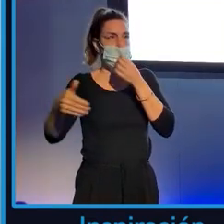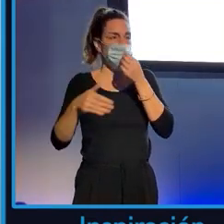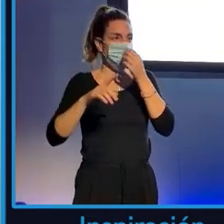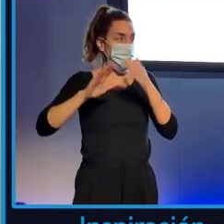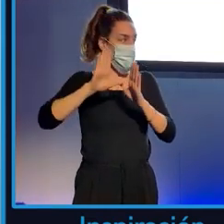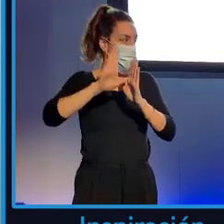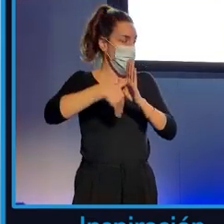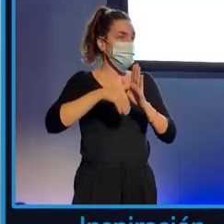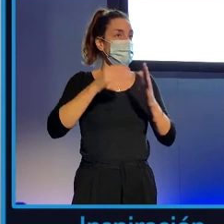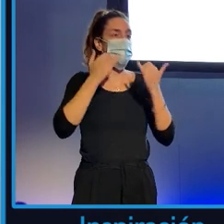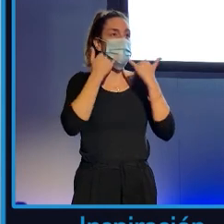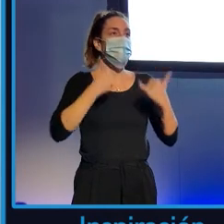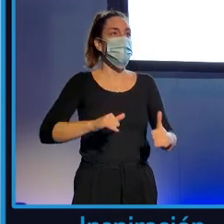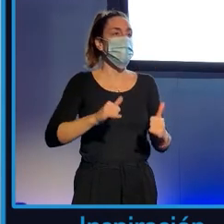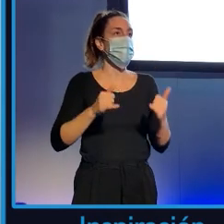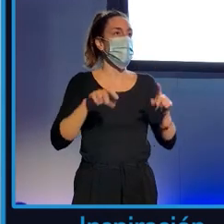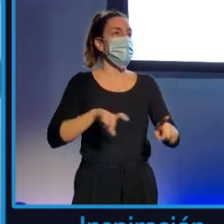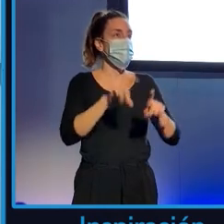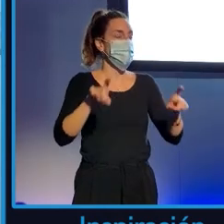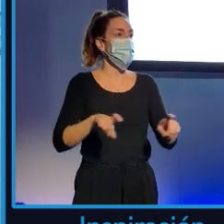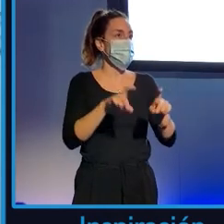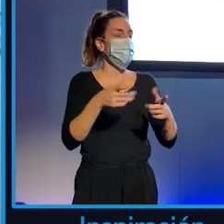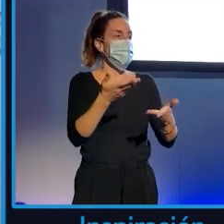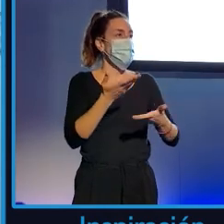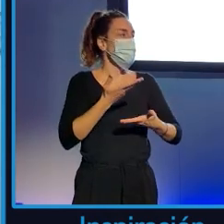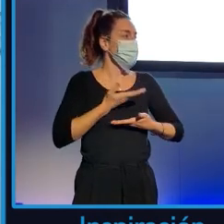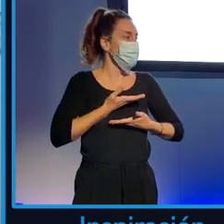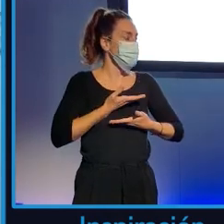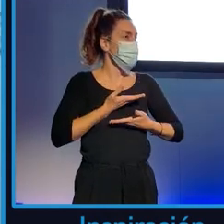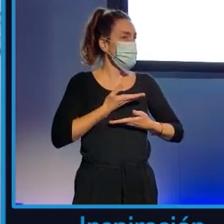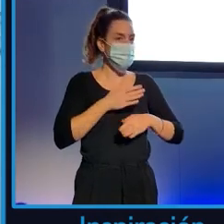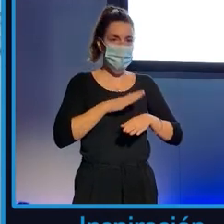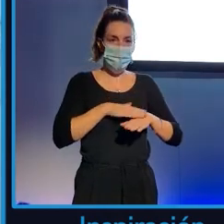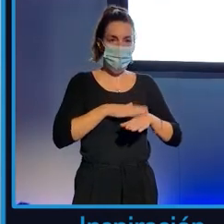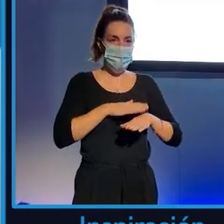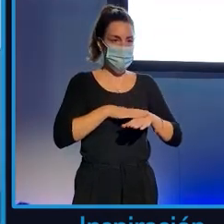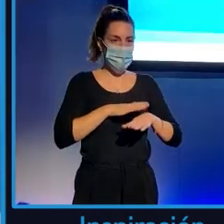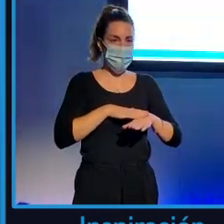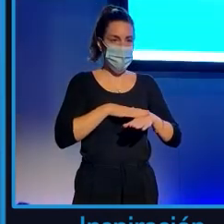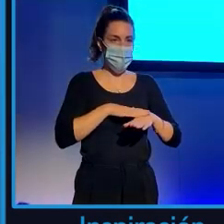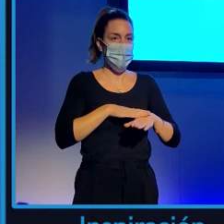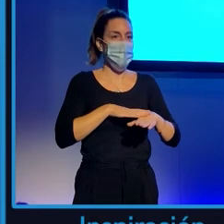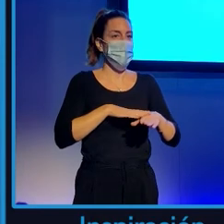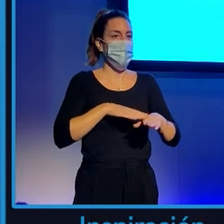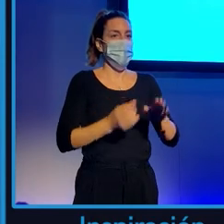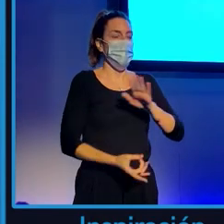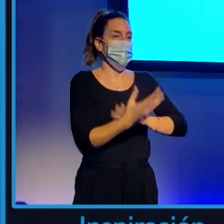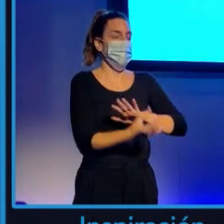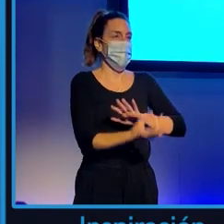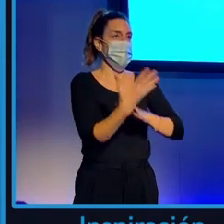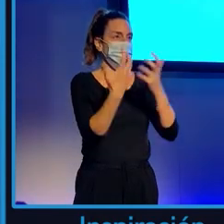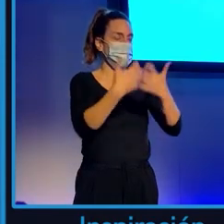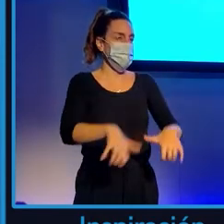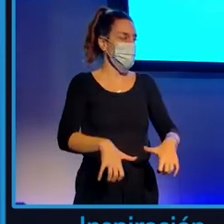electrónica y la informática nos permitieron que muchas tareas se hicieran de manera automática hoy esta aventura